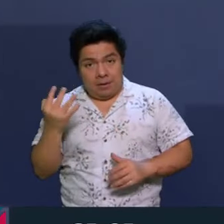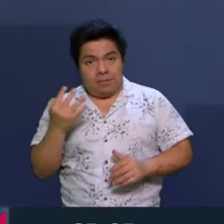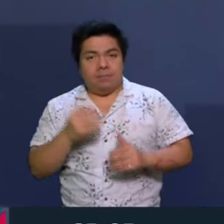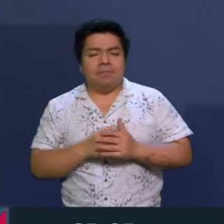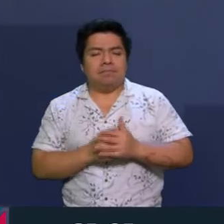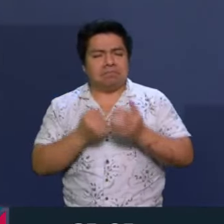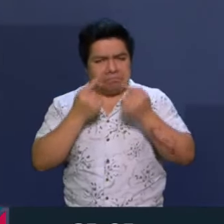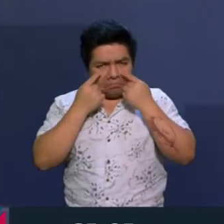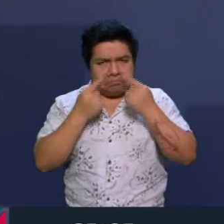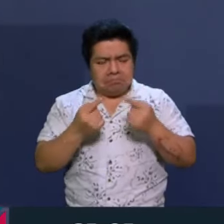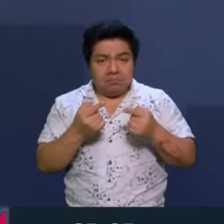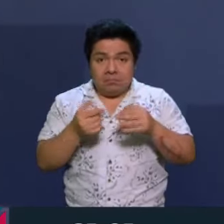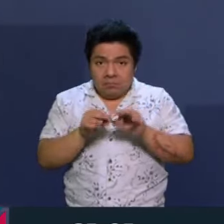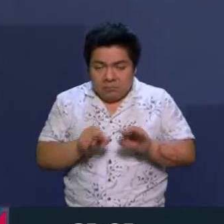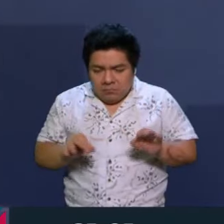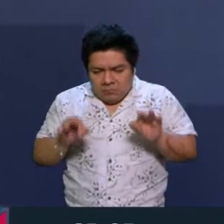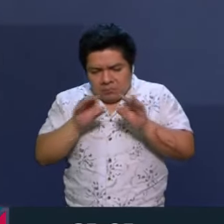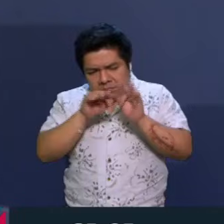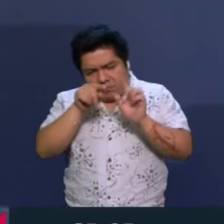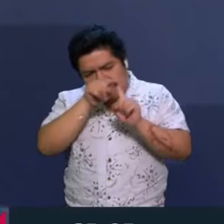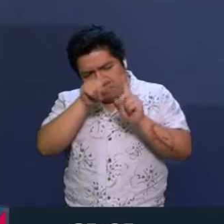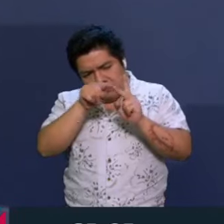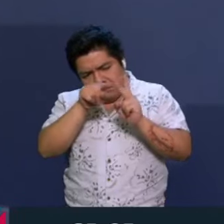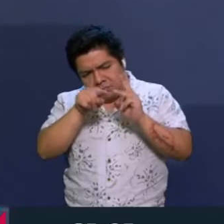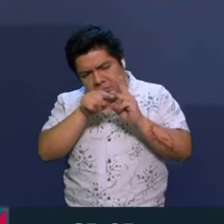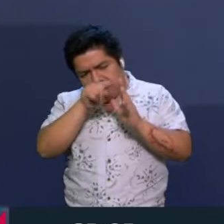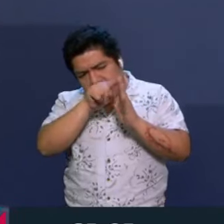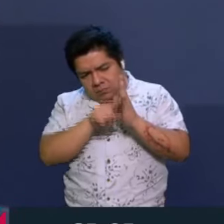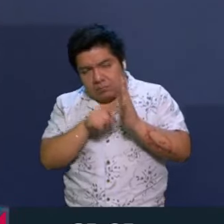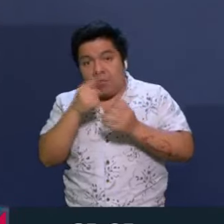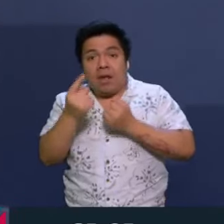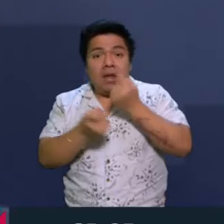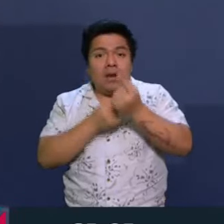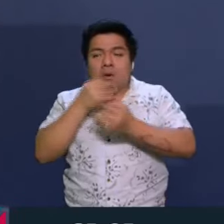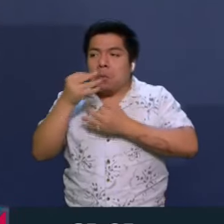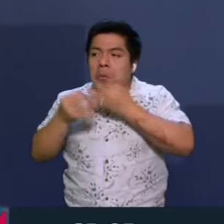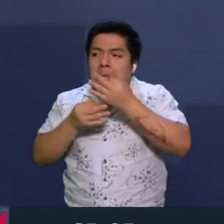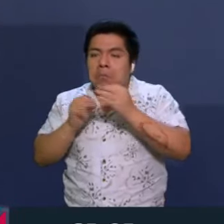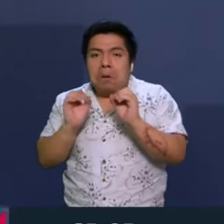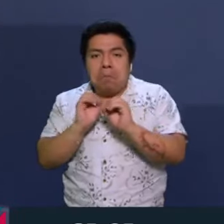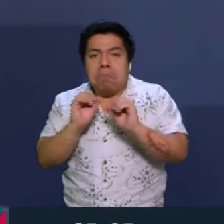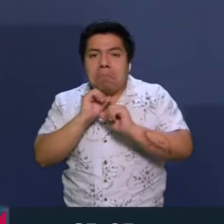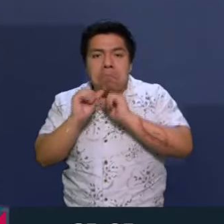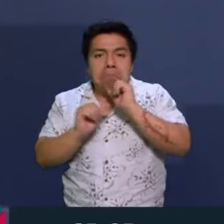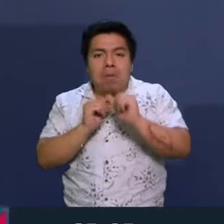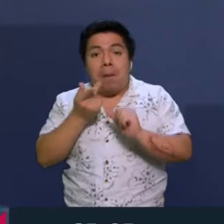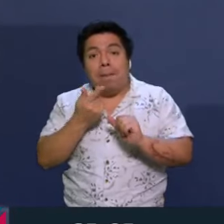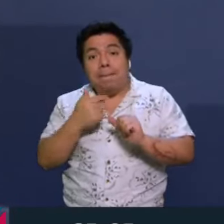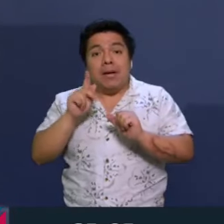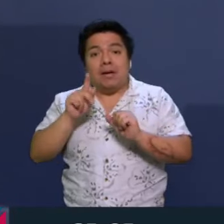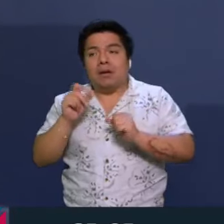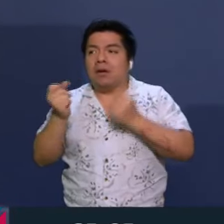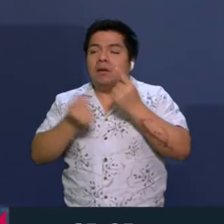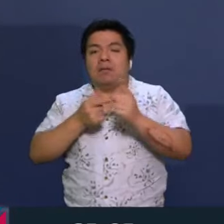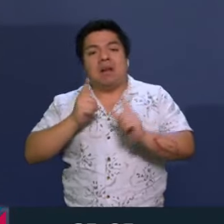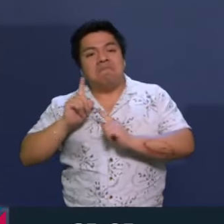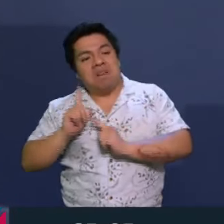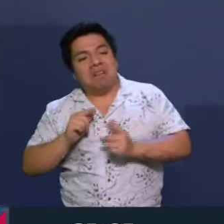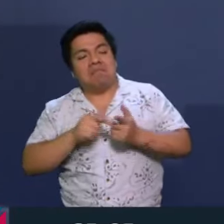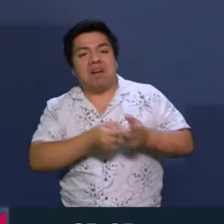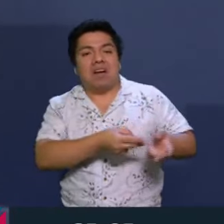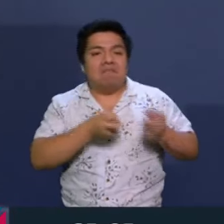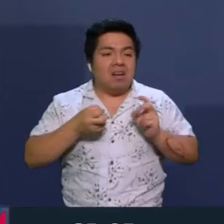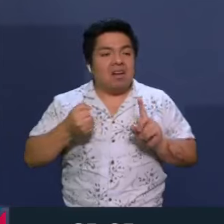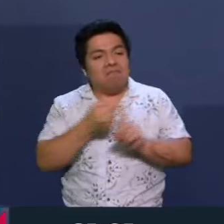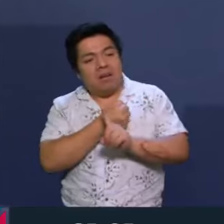mire pesa Lo importante es que son muchos de estos datos no hacen eco en algunos medios de comunicación como sí lo hacen las imágenes de ataques armados de asaltos y